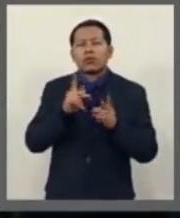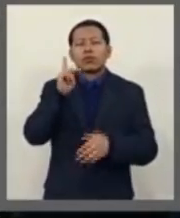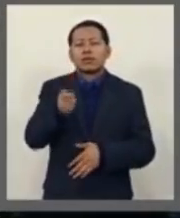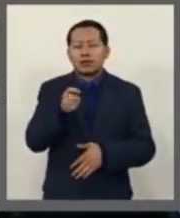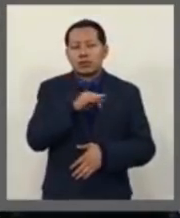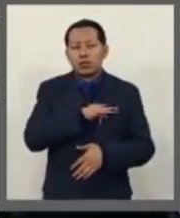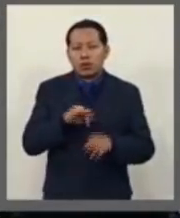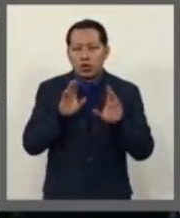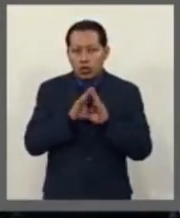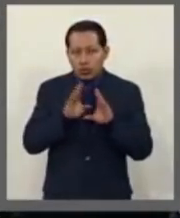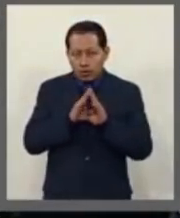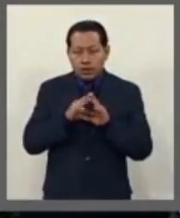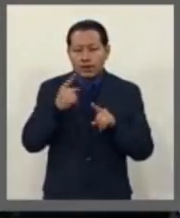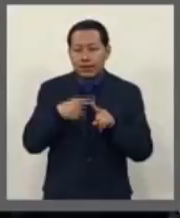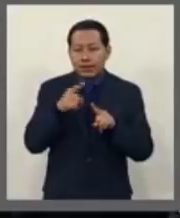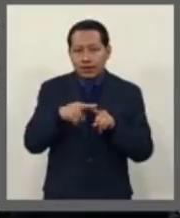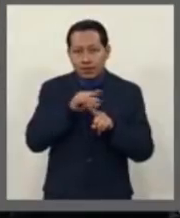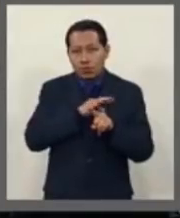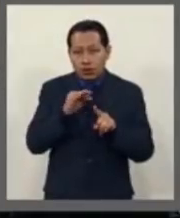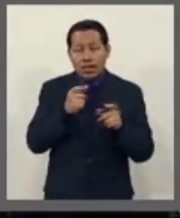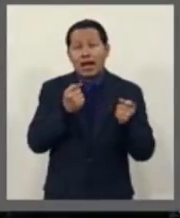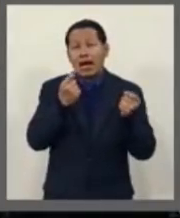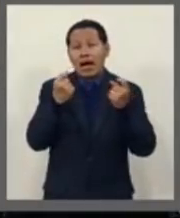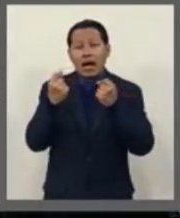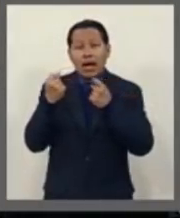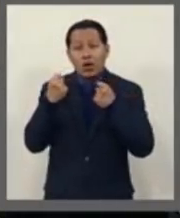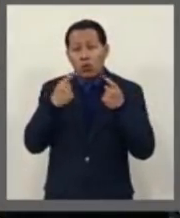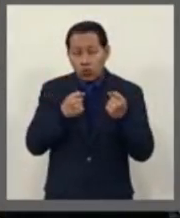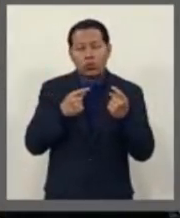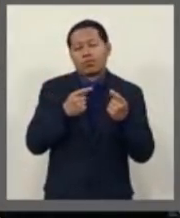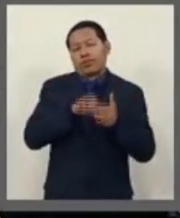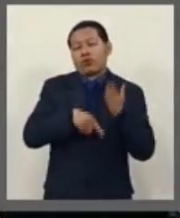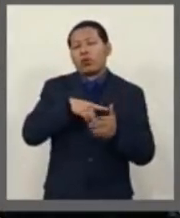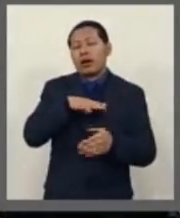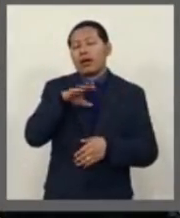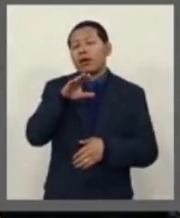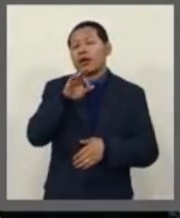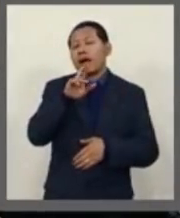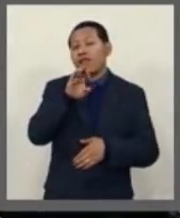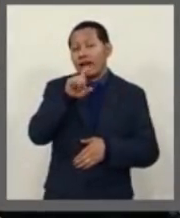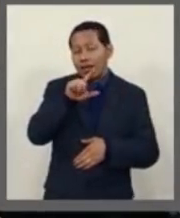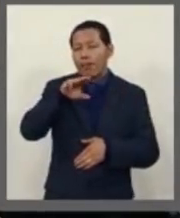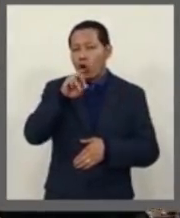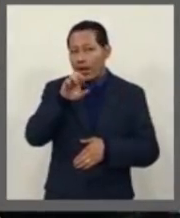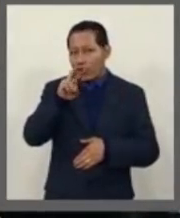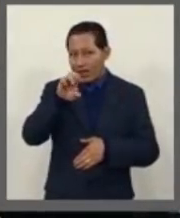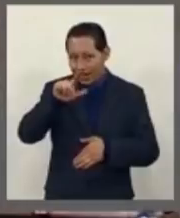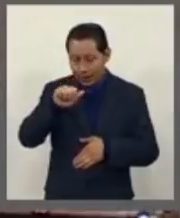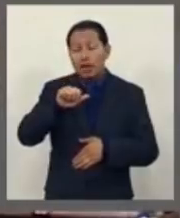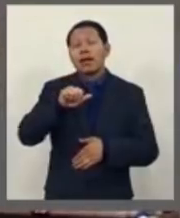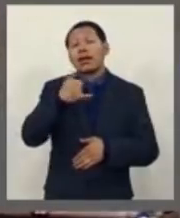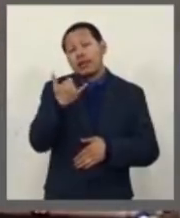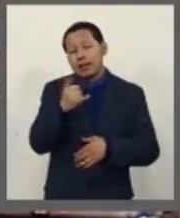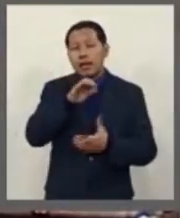uno o en otro sentido no se trata de los factores quienes trágicamente